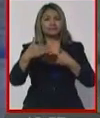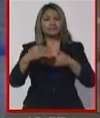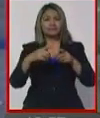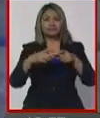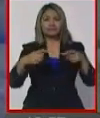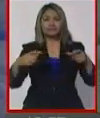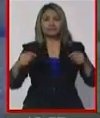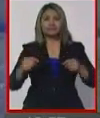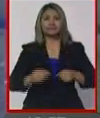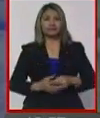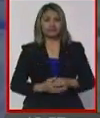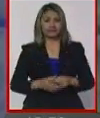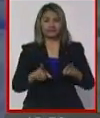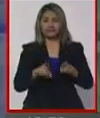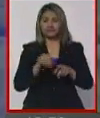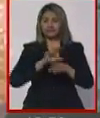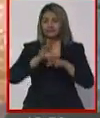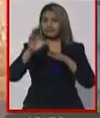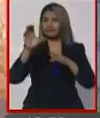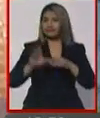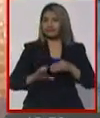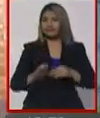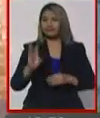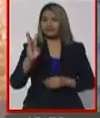forma rectangular. En total,